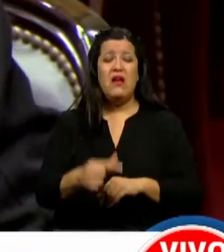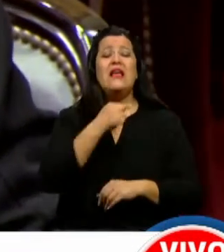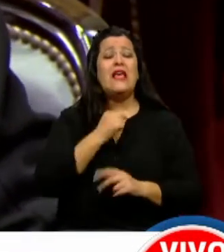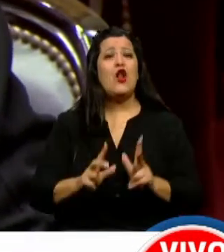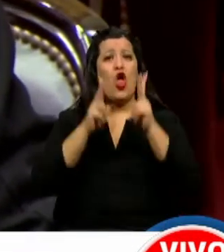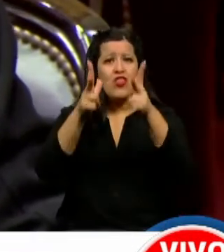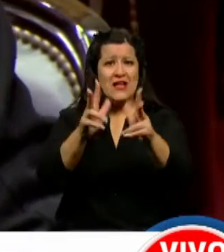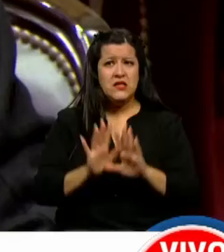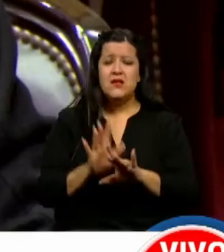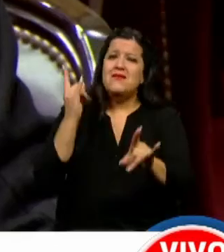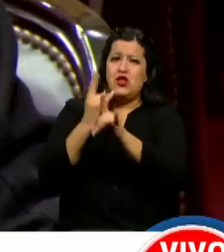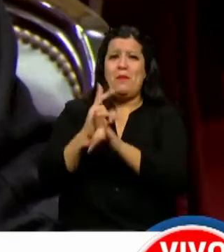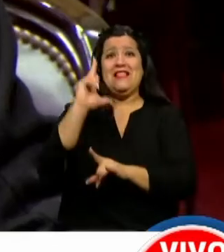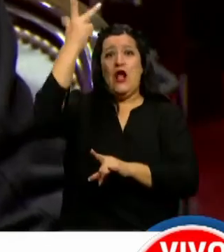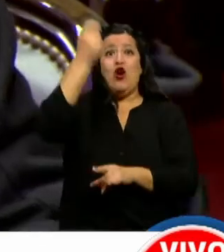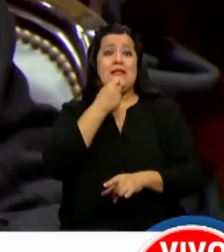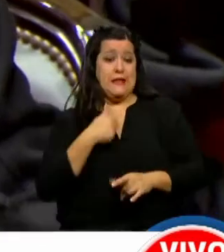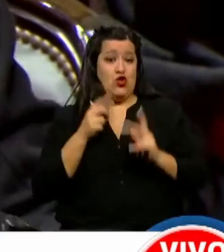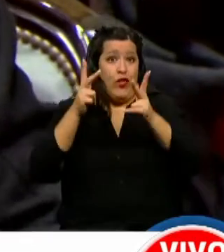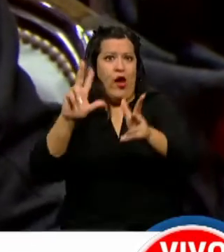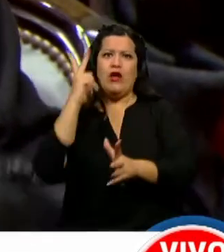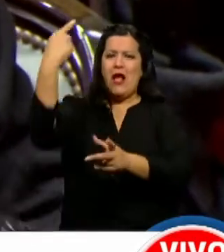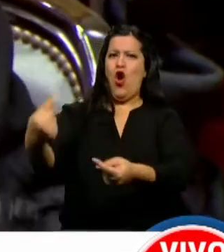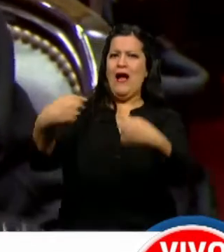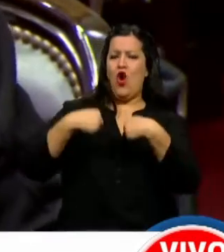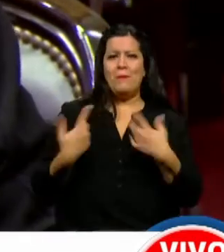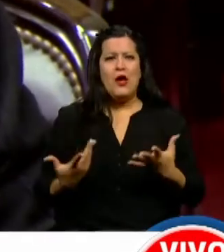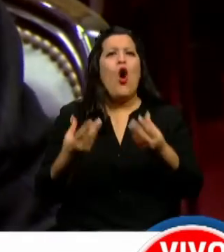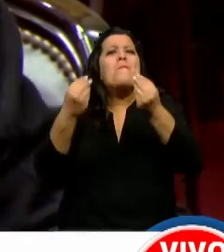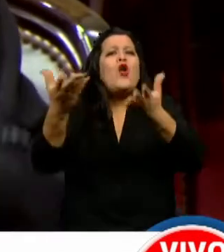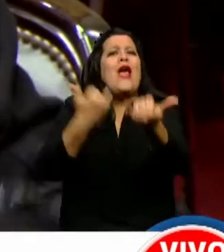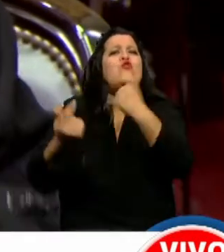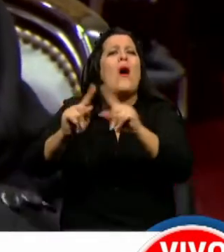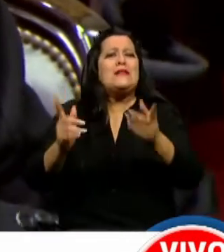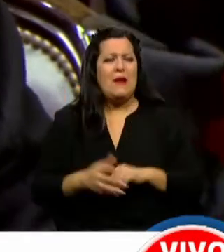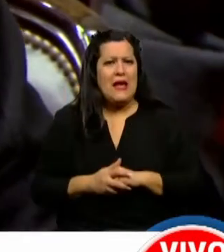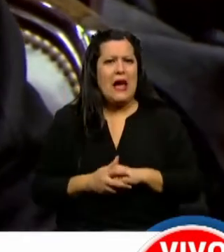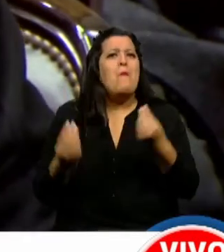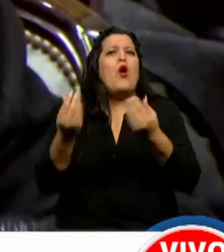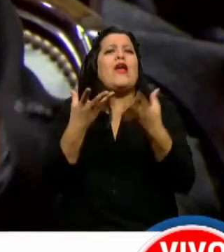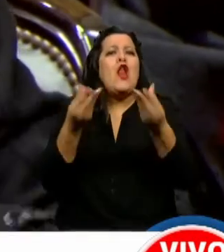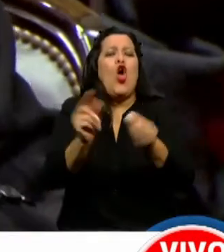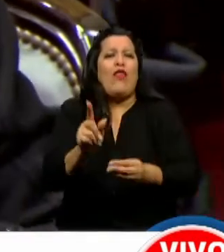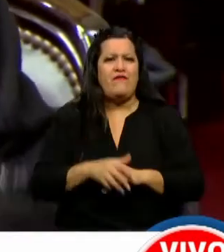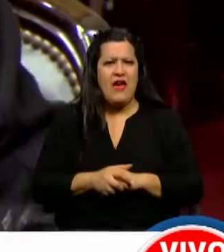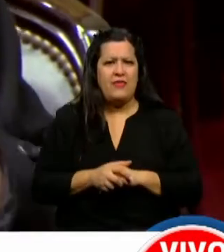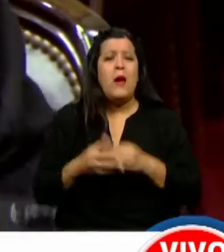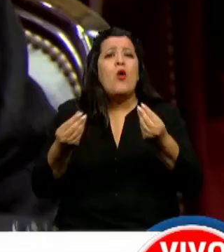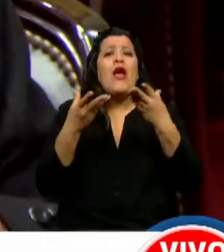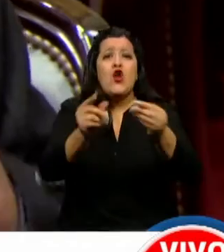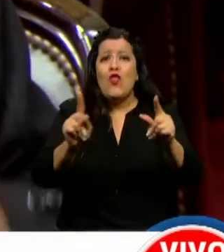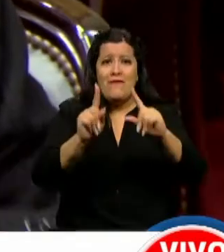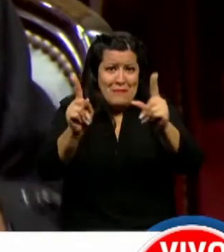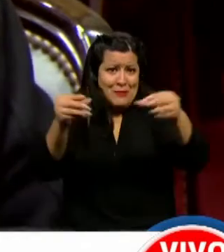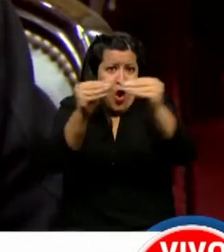quiero decir, claro, siempre se enojan cuando uno le dicen, pero ¿por qué no le explican? ¿Por qué no defienden? ¿Por qué no defienden a